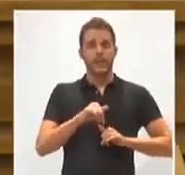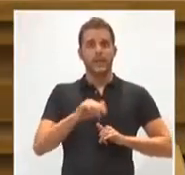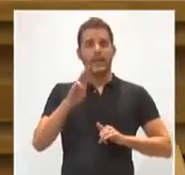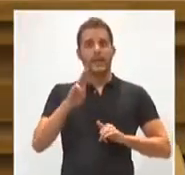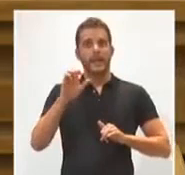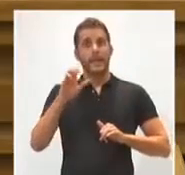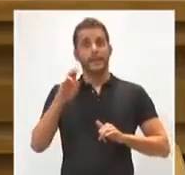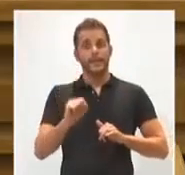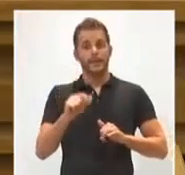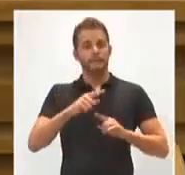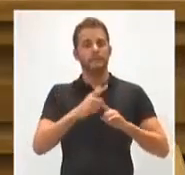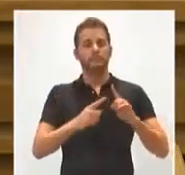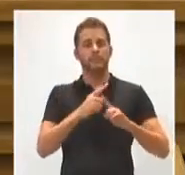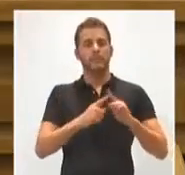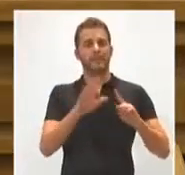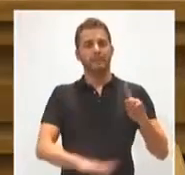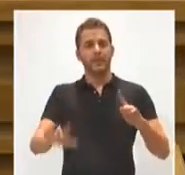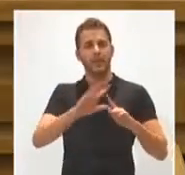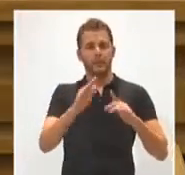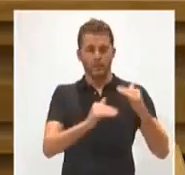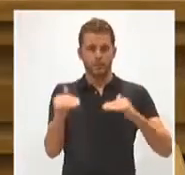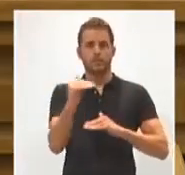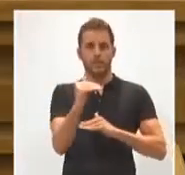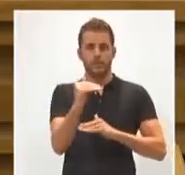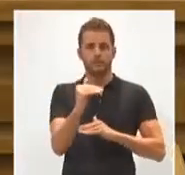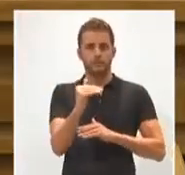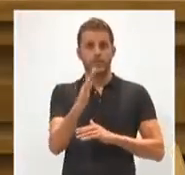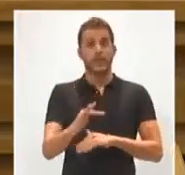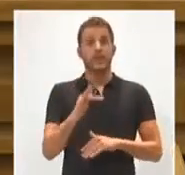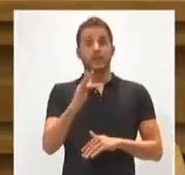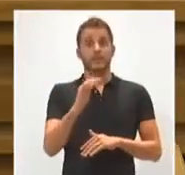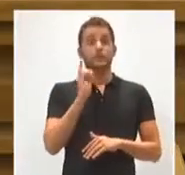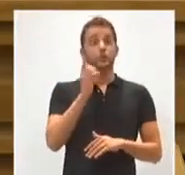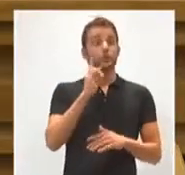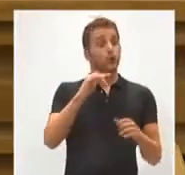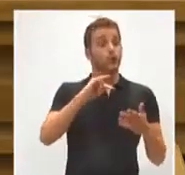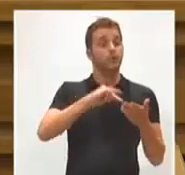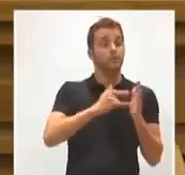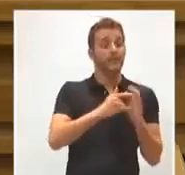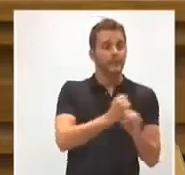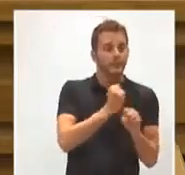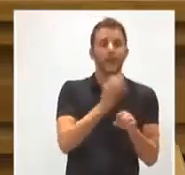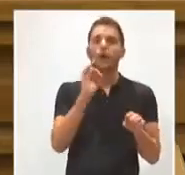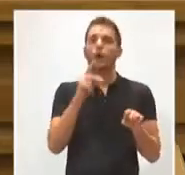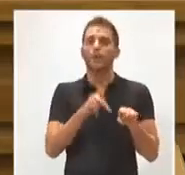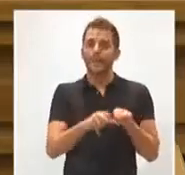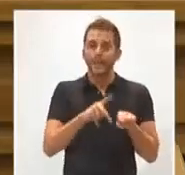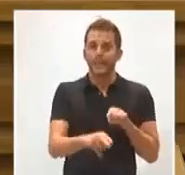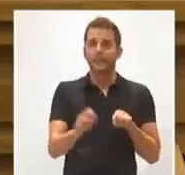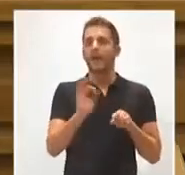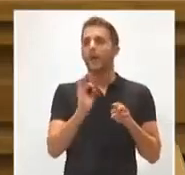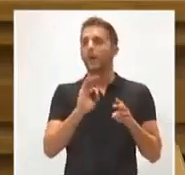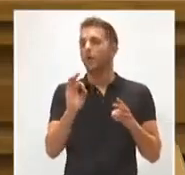por encima de la media nacional y además no crean que sólo por los planes de empleo por la vendimia o por la o por